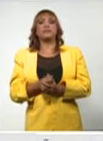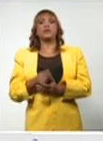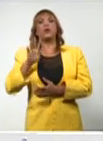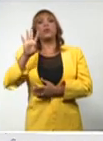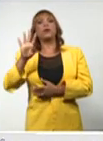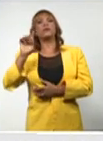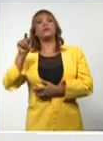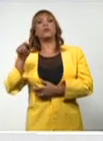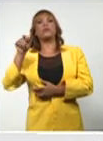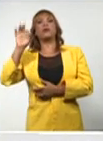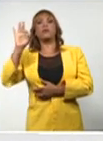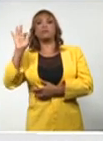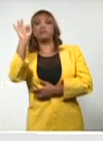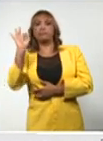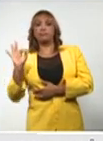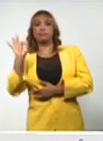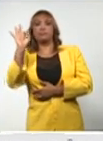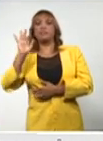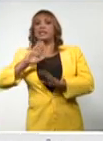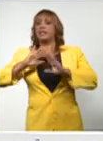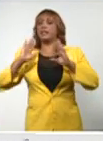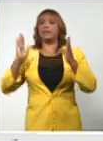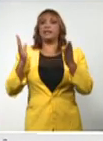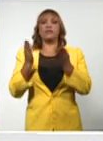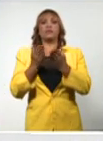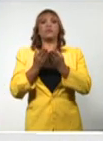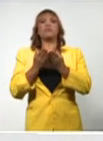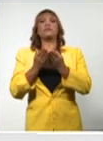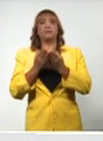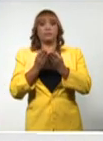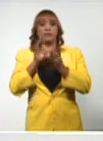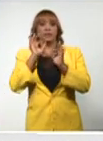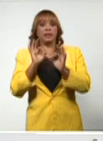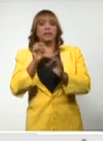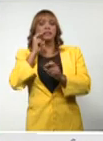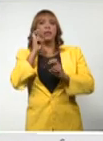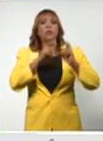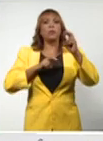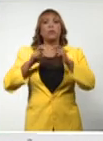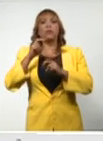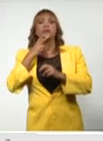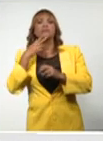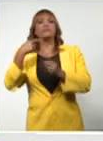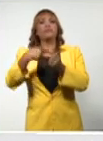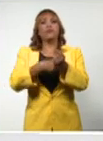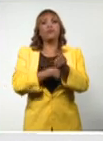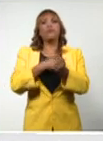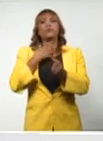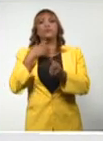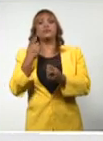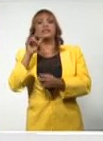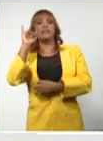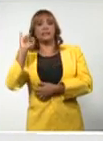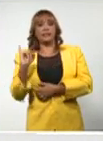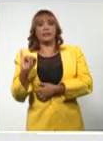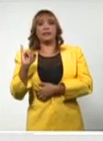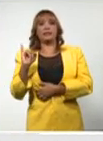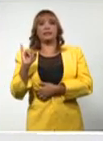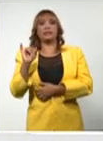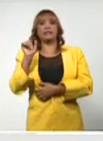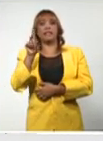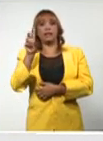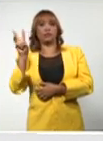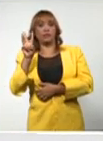4,8% de todos los casos de la pandemia en los cuales se busca la fuente de infección, Y 6 de los 13 casos de